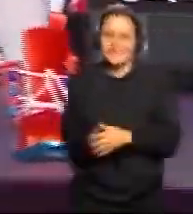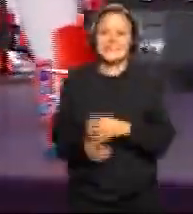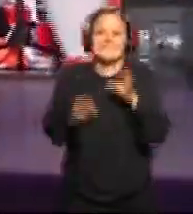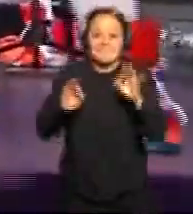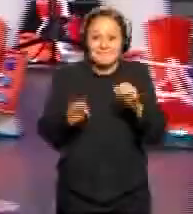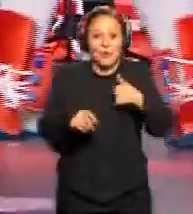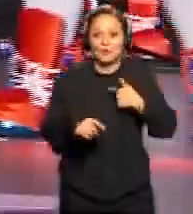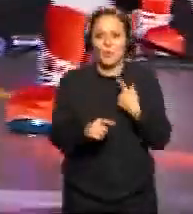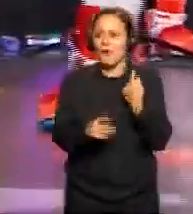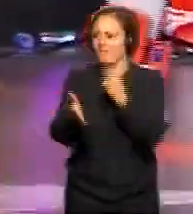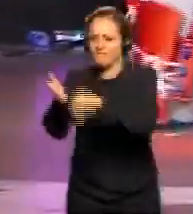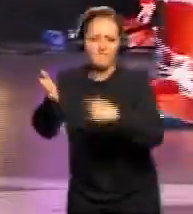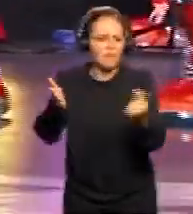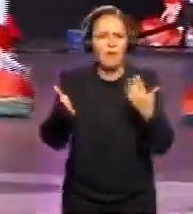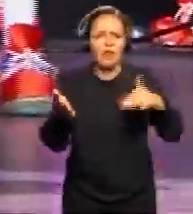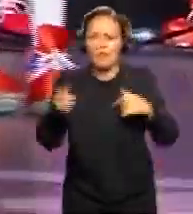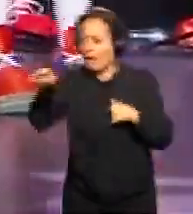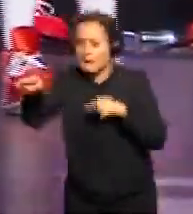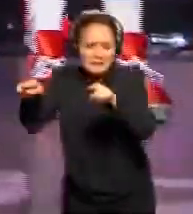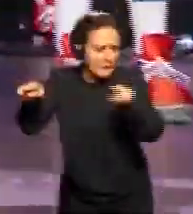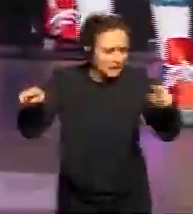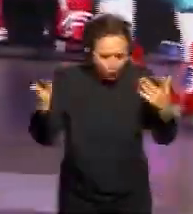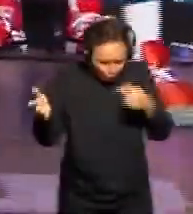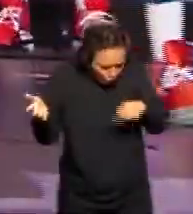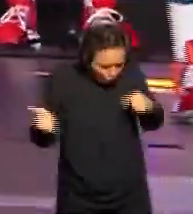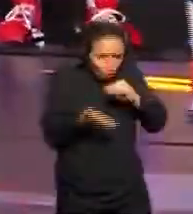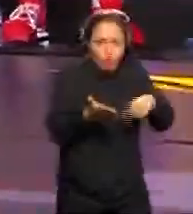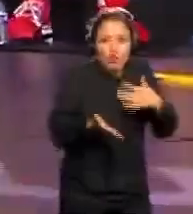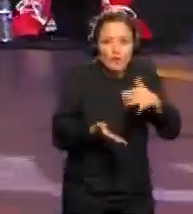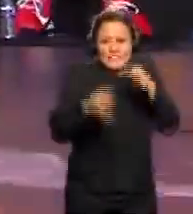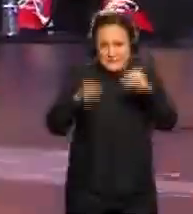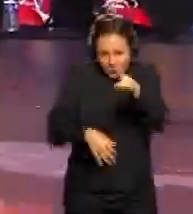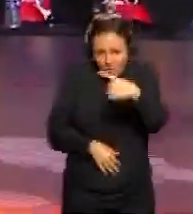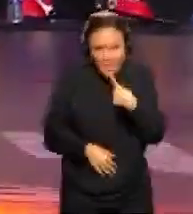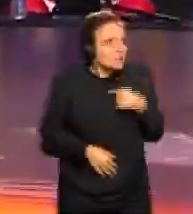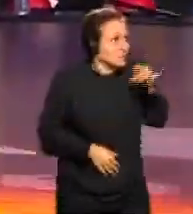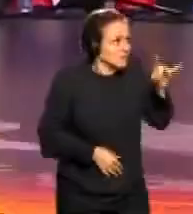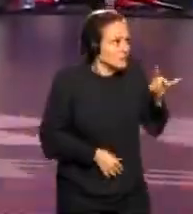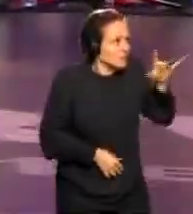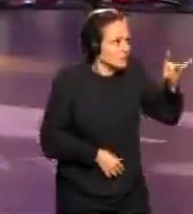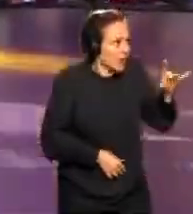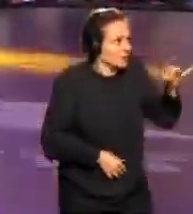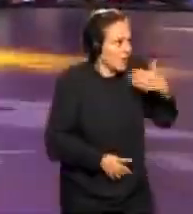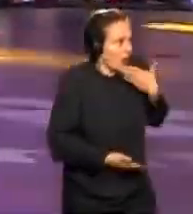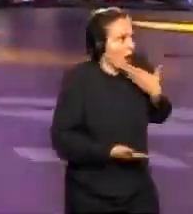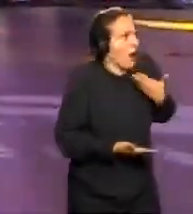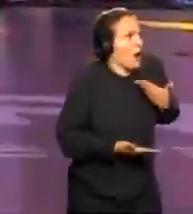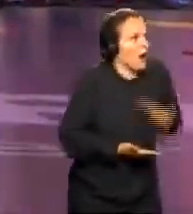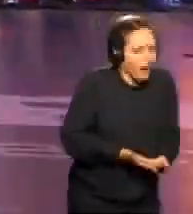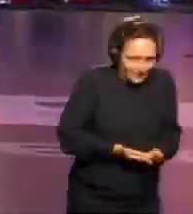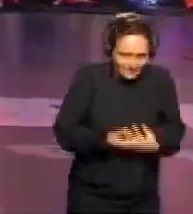donde tienes que firmar, aquí, aquí o aquí. Seguro me dices que sí, que sí, que sí, que sí.